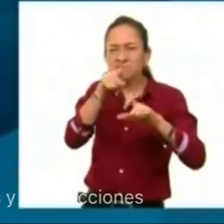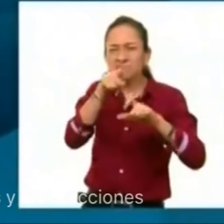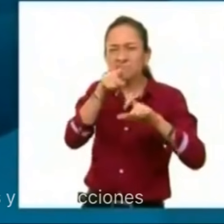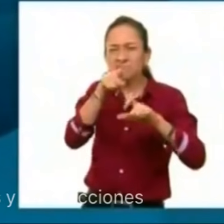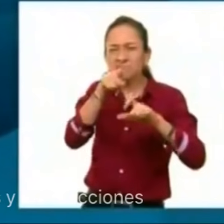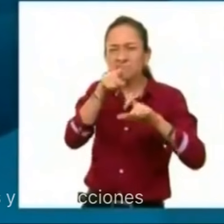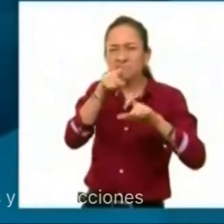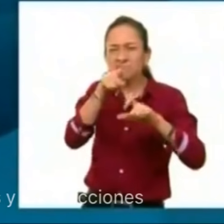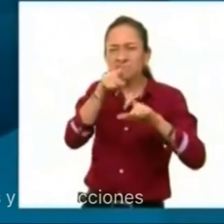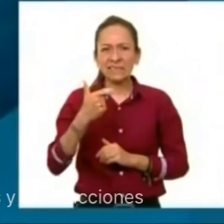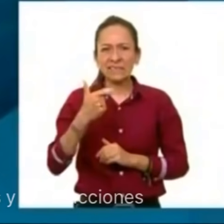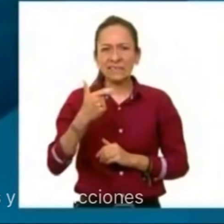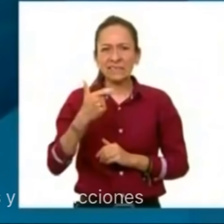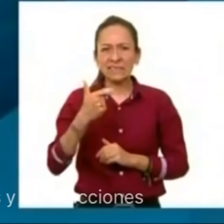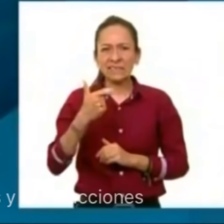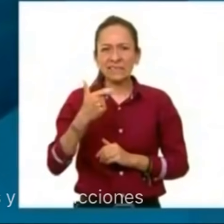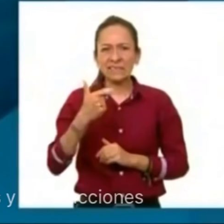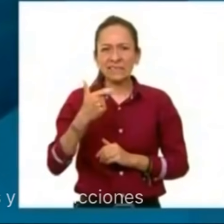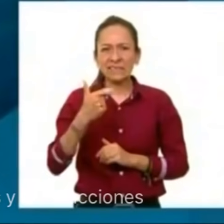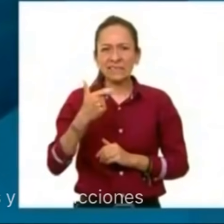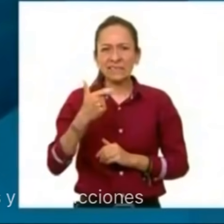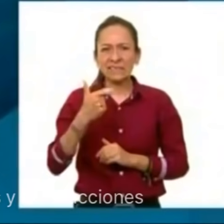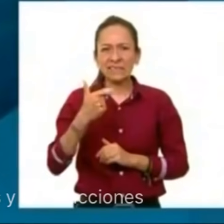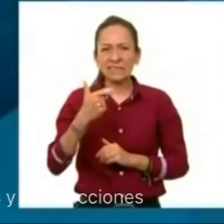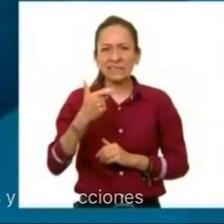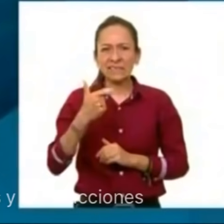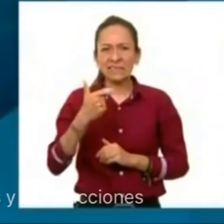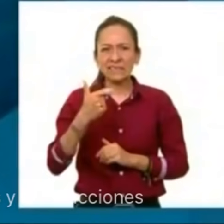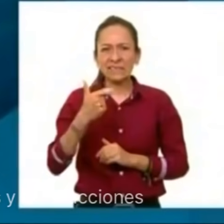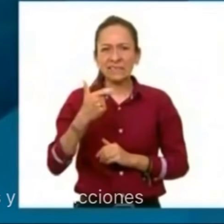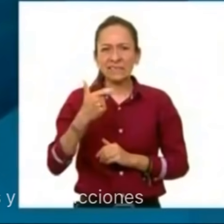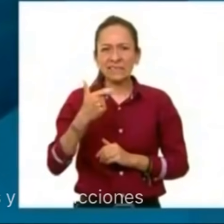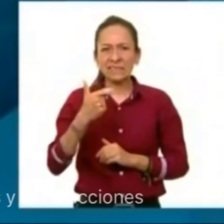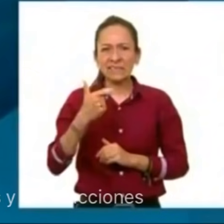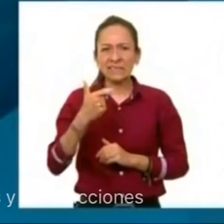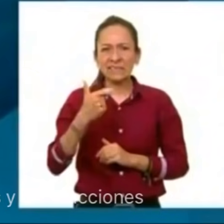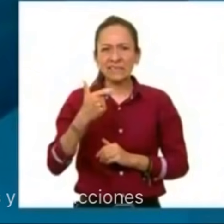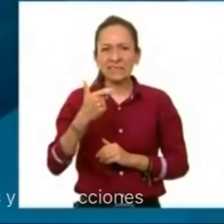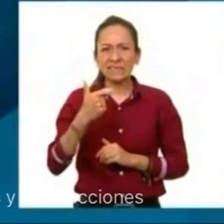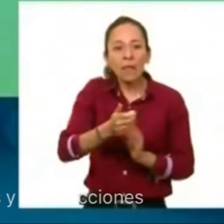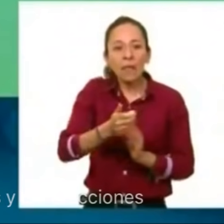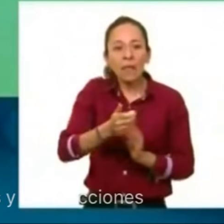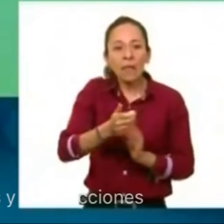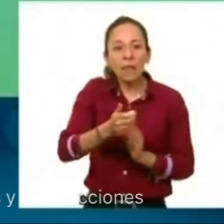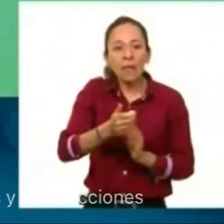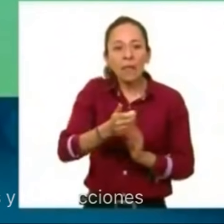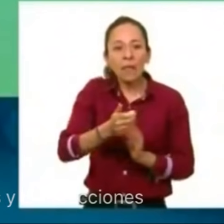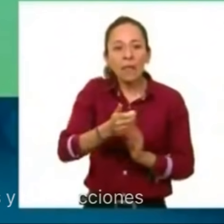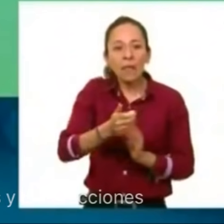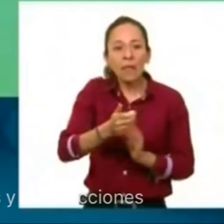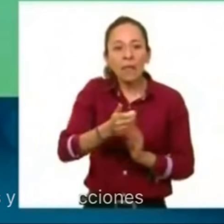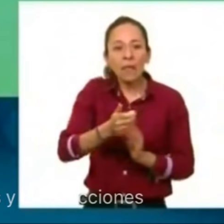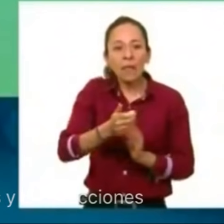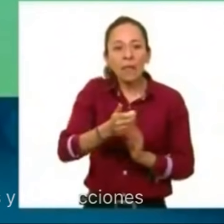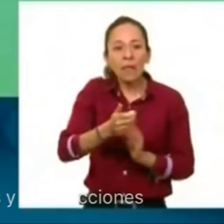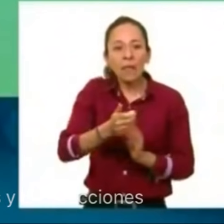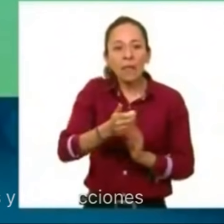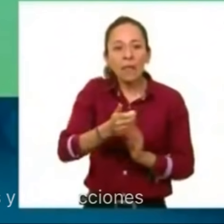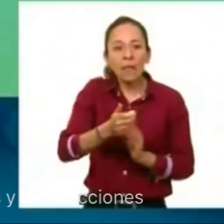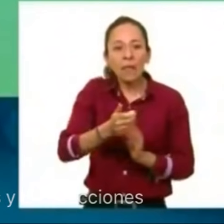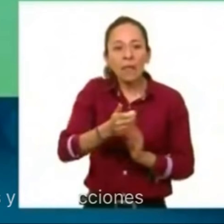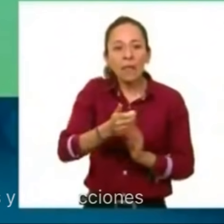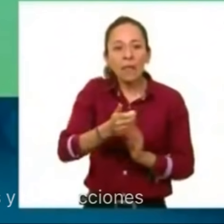ciento la primera pregunta dice sabes cómo se lee el signo del porcentaje que significa el símbolo de porcentaje se lee tanto por ciento